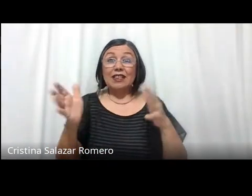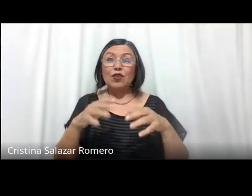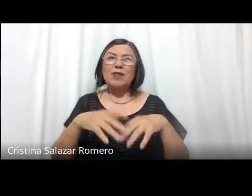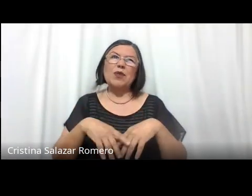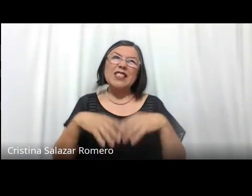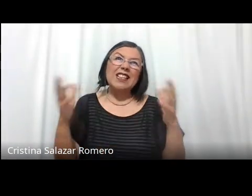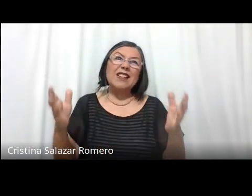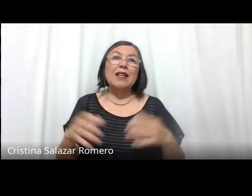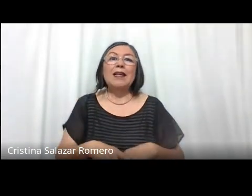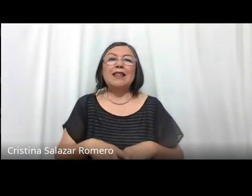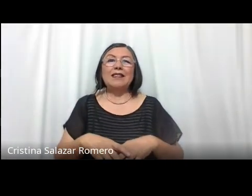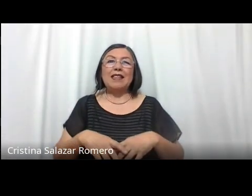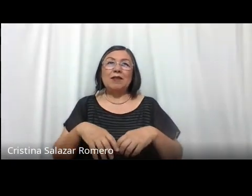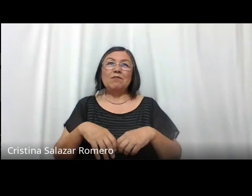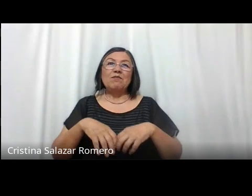diferentes formas. Puede ser que